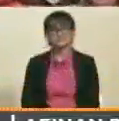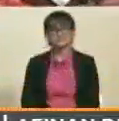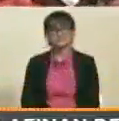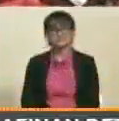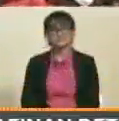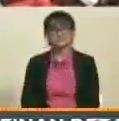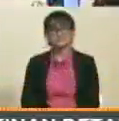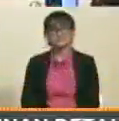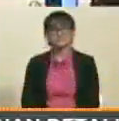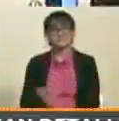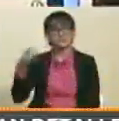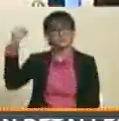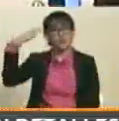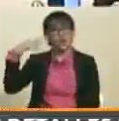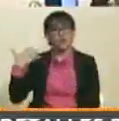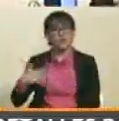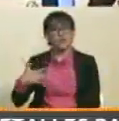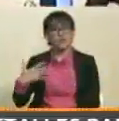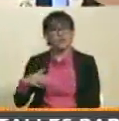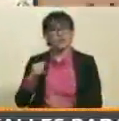Este sol está candente, ¿verdad?